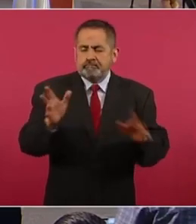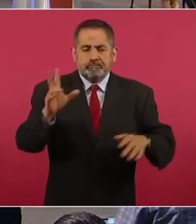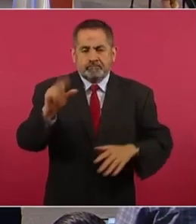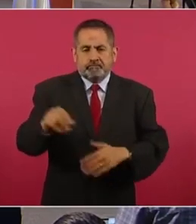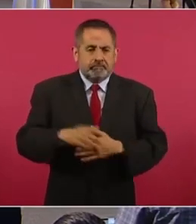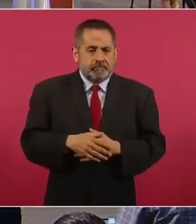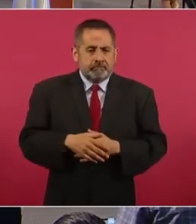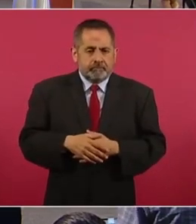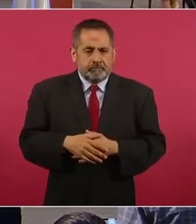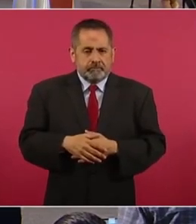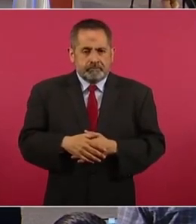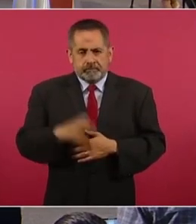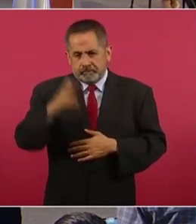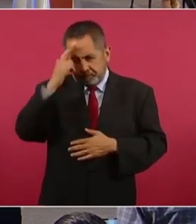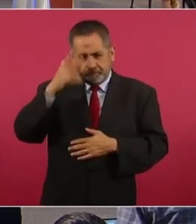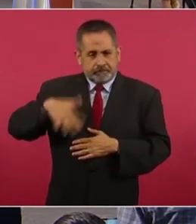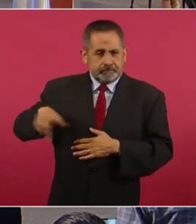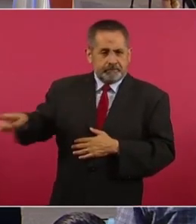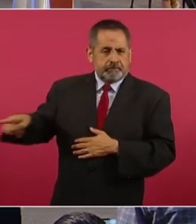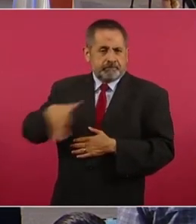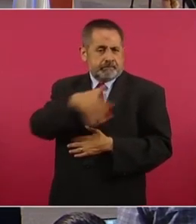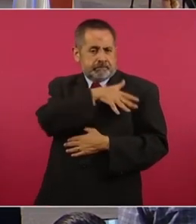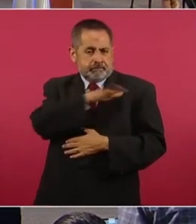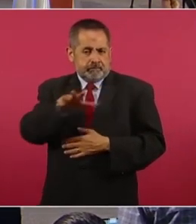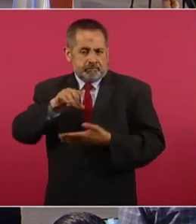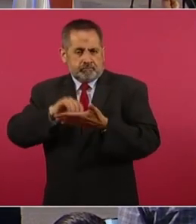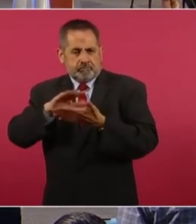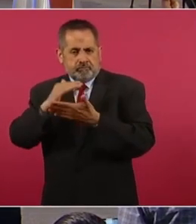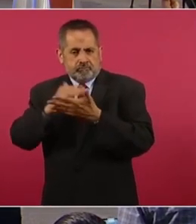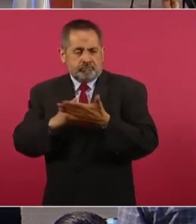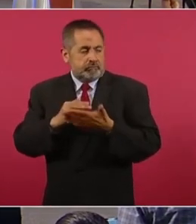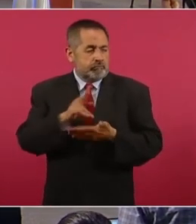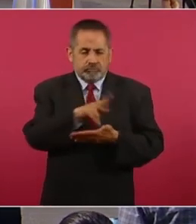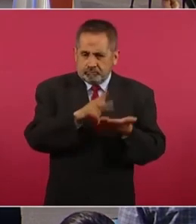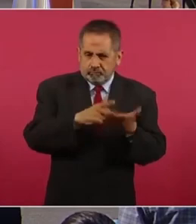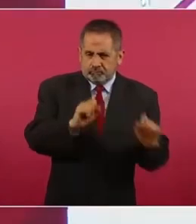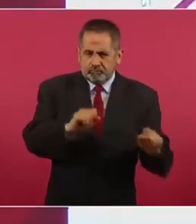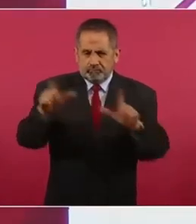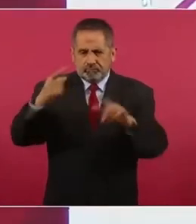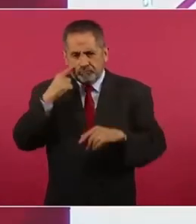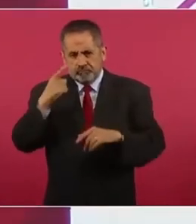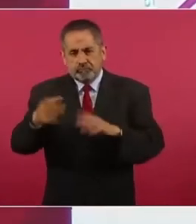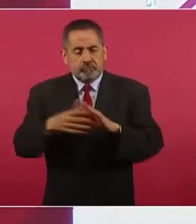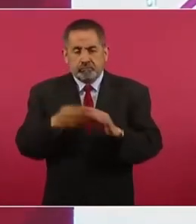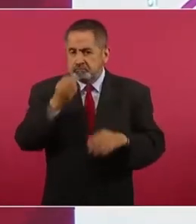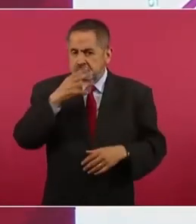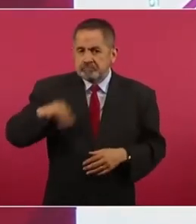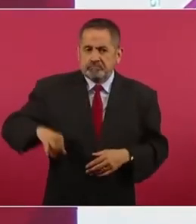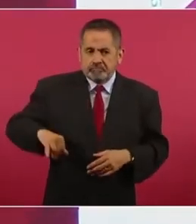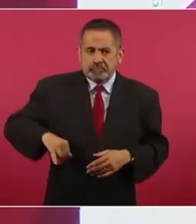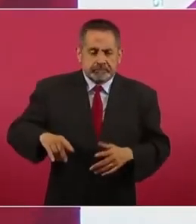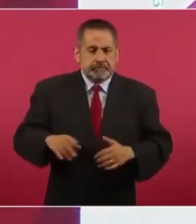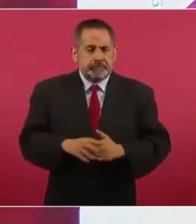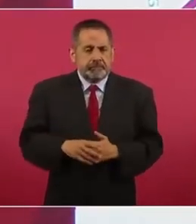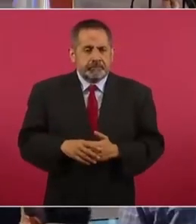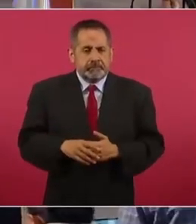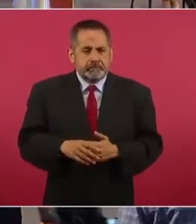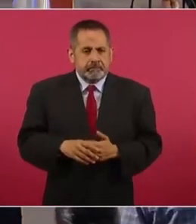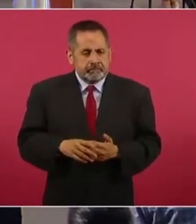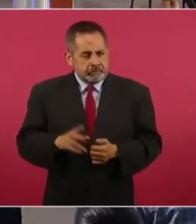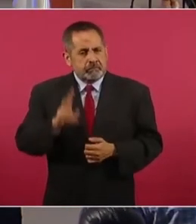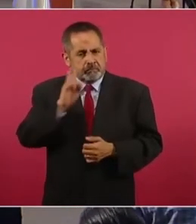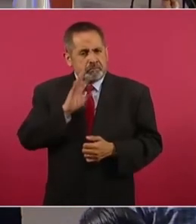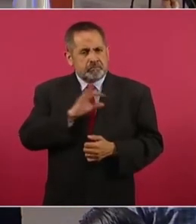Los datos que daba el general, a ver si los ponen, porque es interesante. ¿Cómo